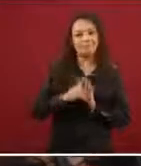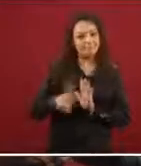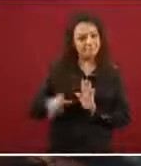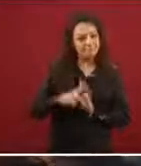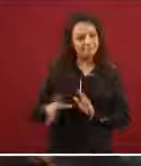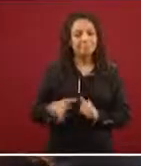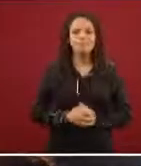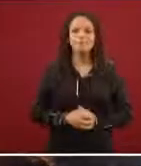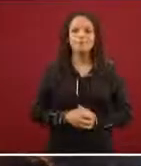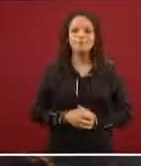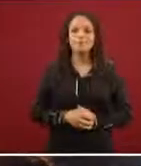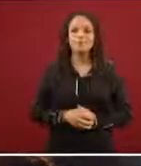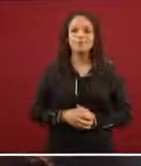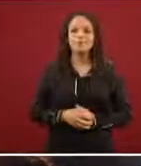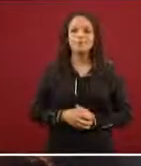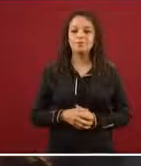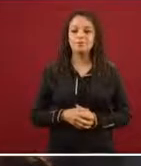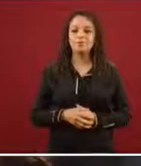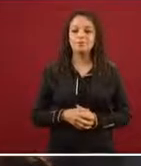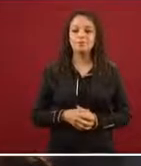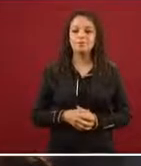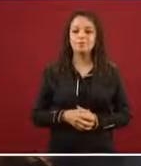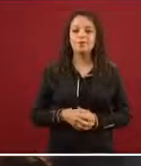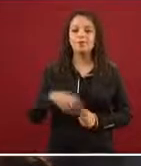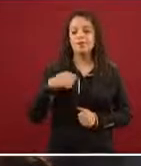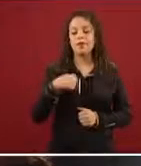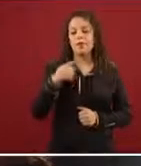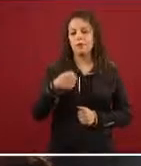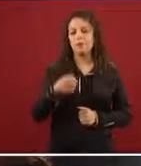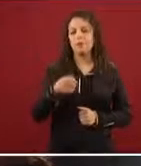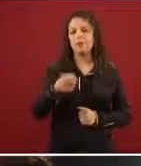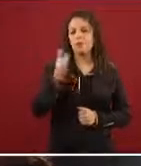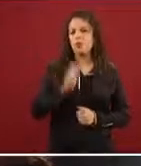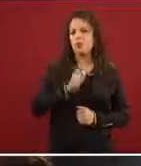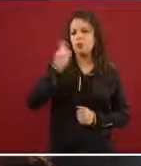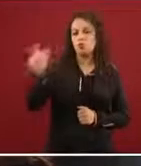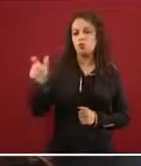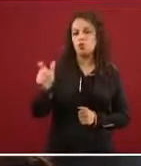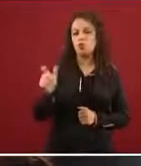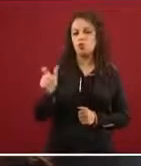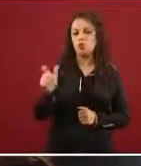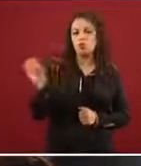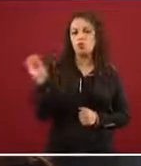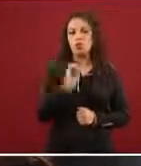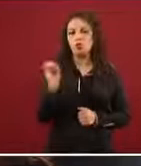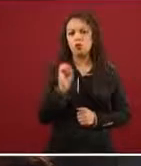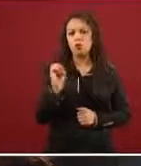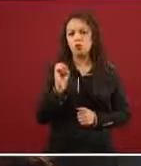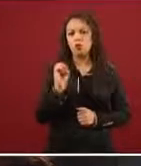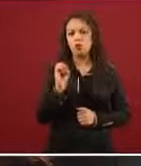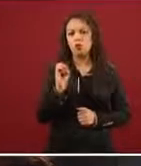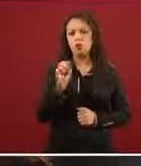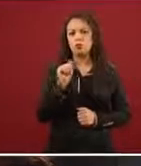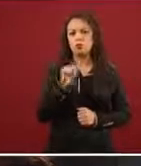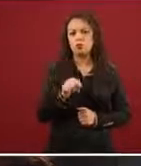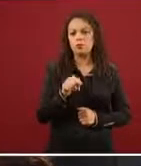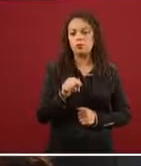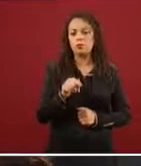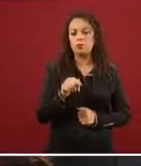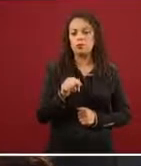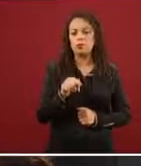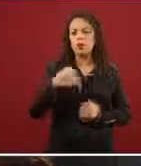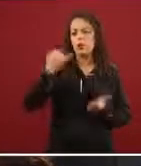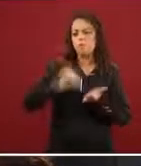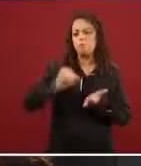a la información de un periódico sobre el no pago que le están perdonando impuestos a Elbester